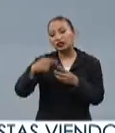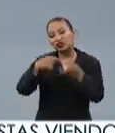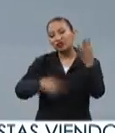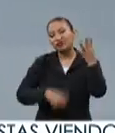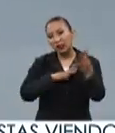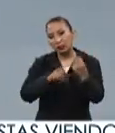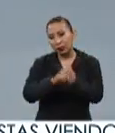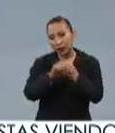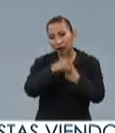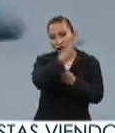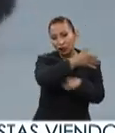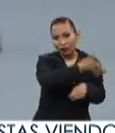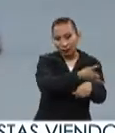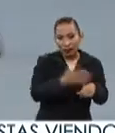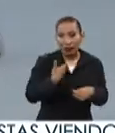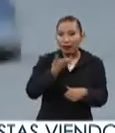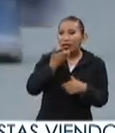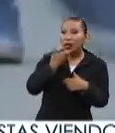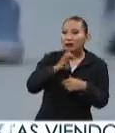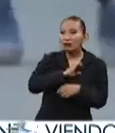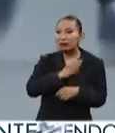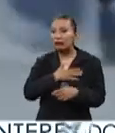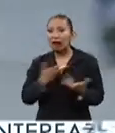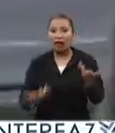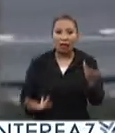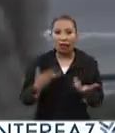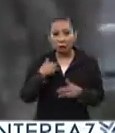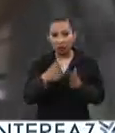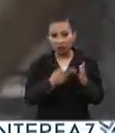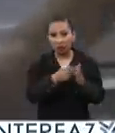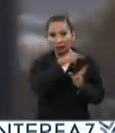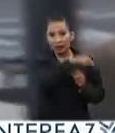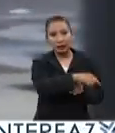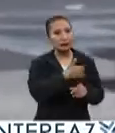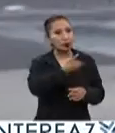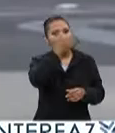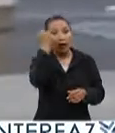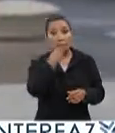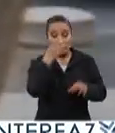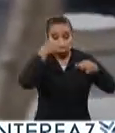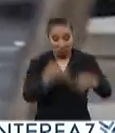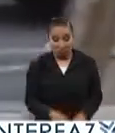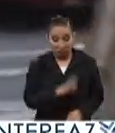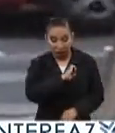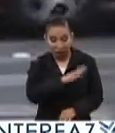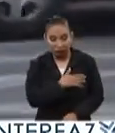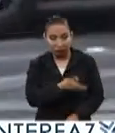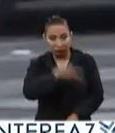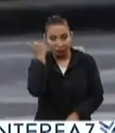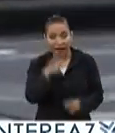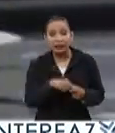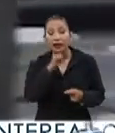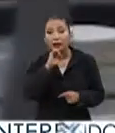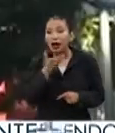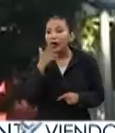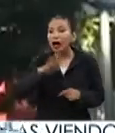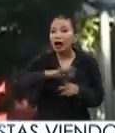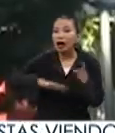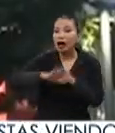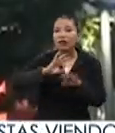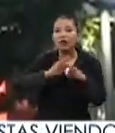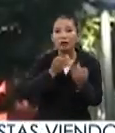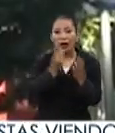enfrentan, desde su familiarización con el español, porque en muchos casos no lo hablan de manera fluida, así como su adaptación al